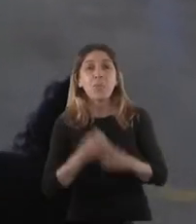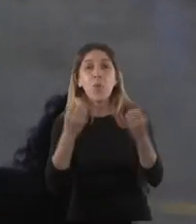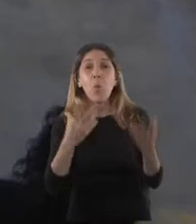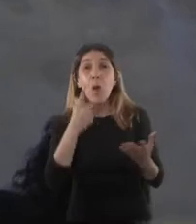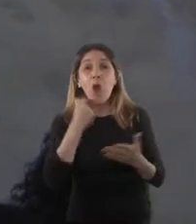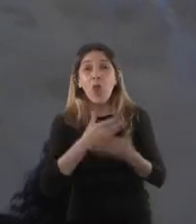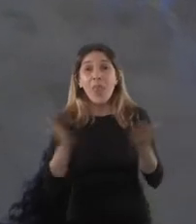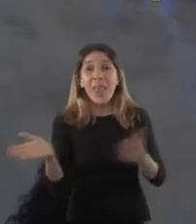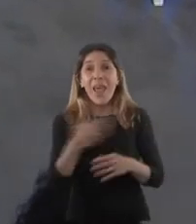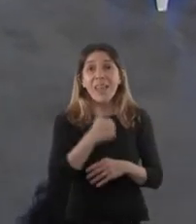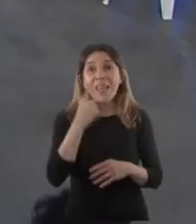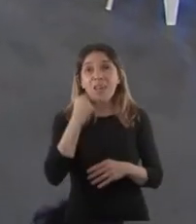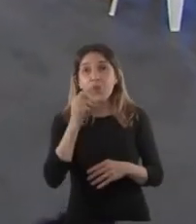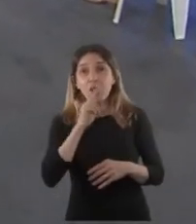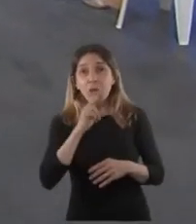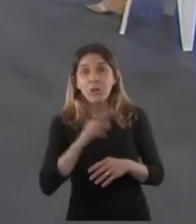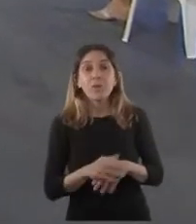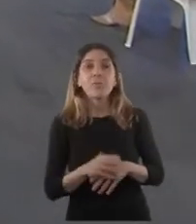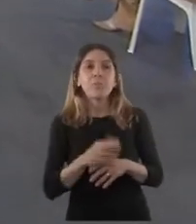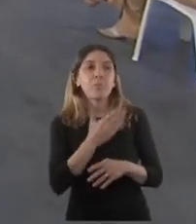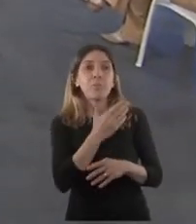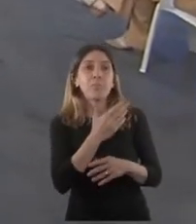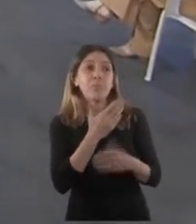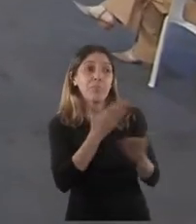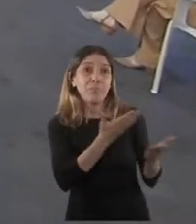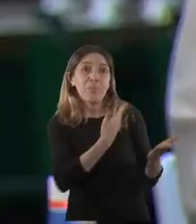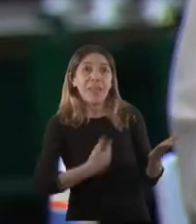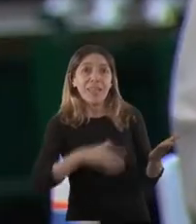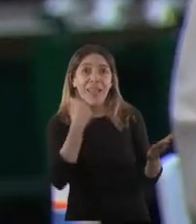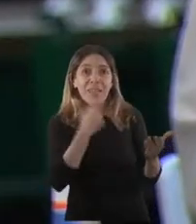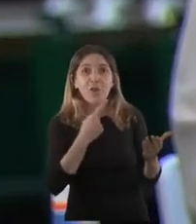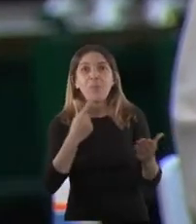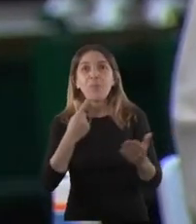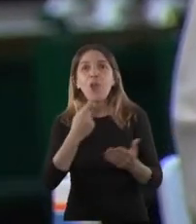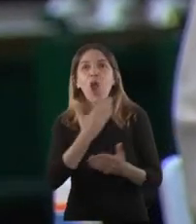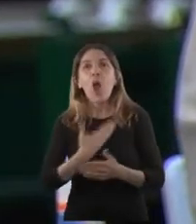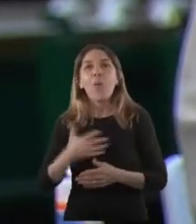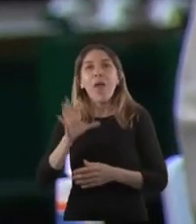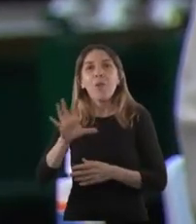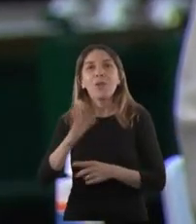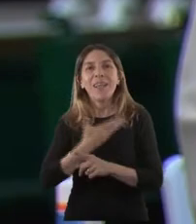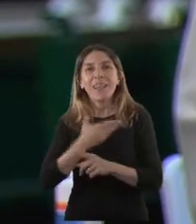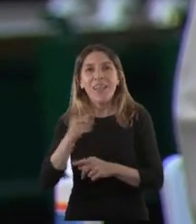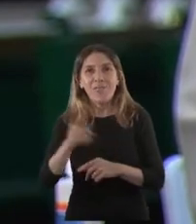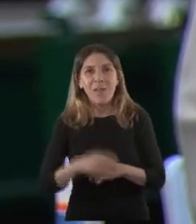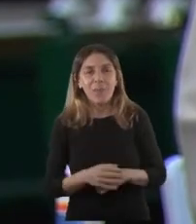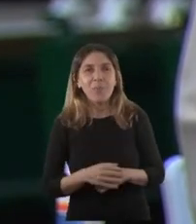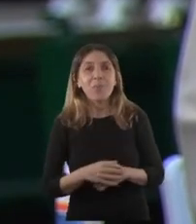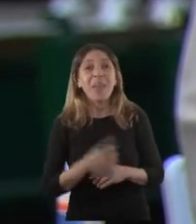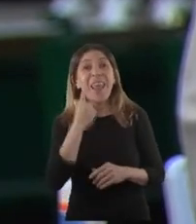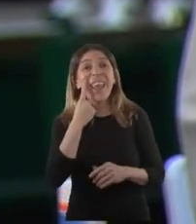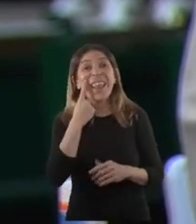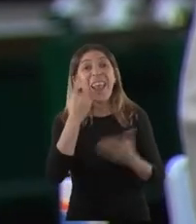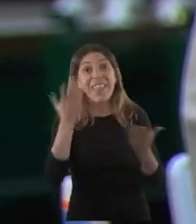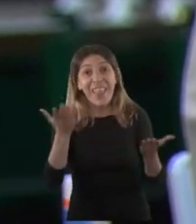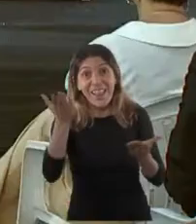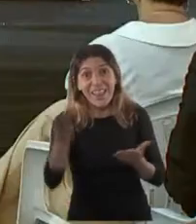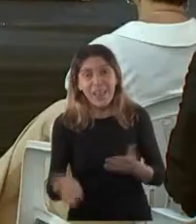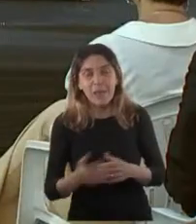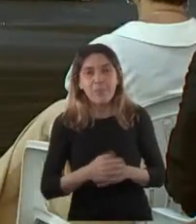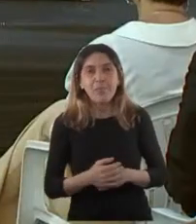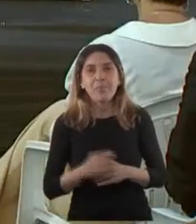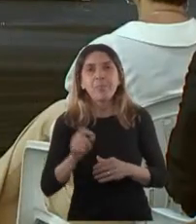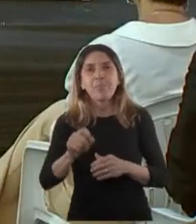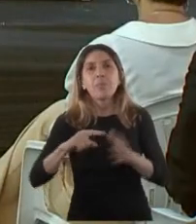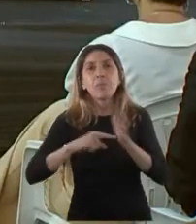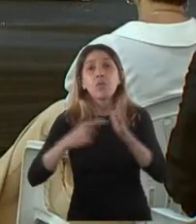días a todos, a todas, señor Presidente de la Nación, señor Gobernador de la Provincia de Santa Fe, señor Intendente de la